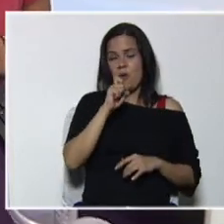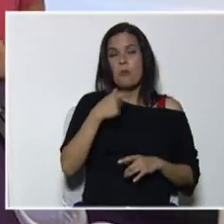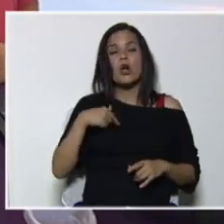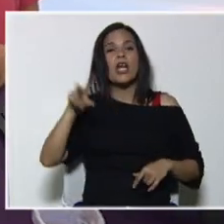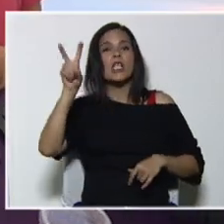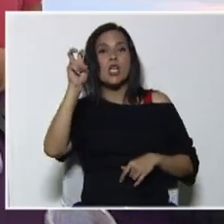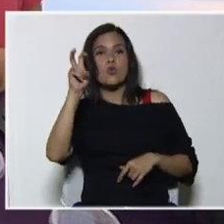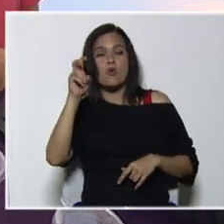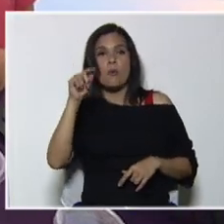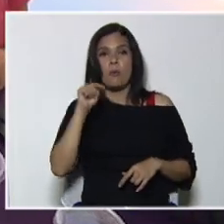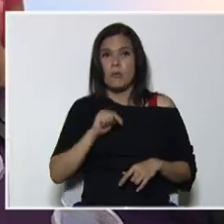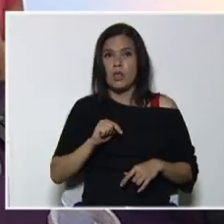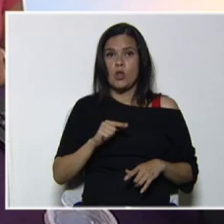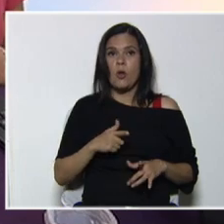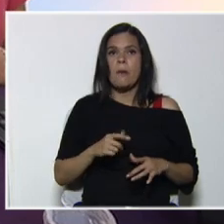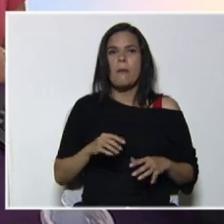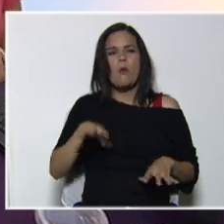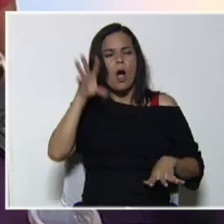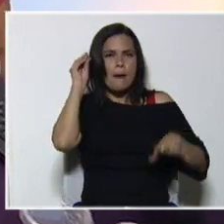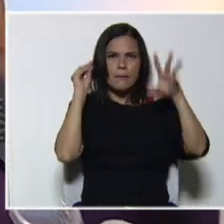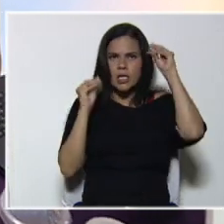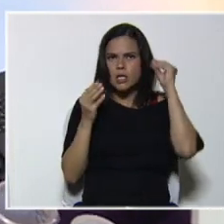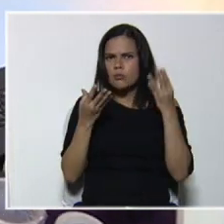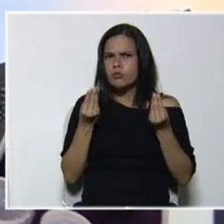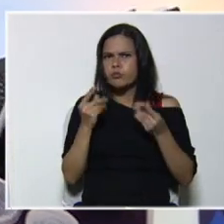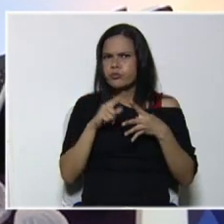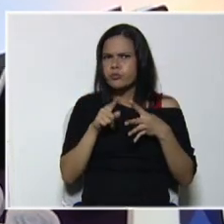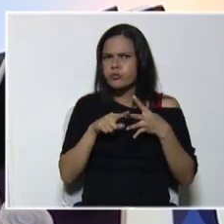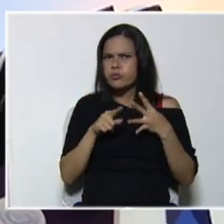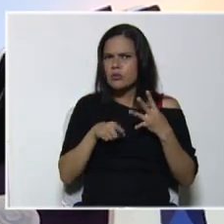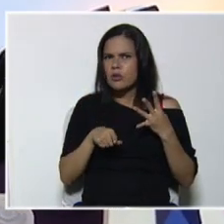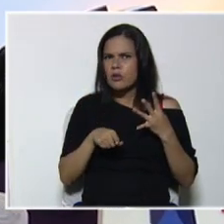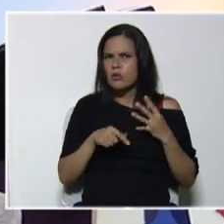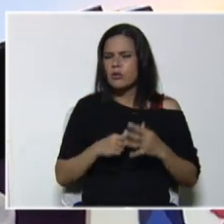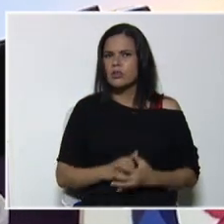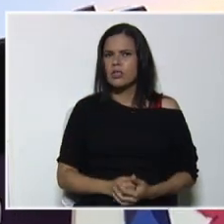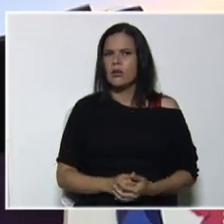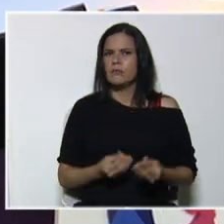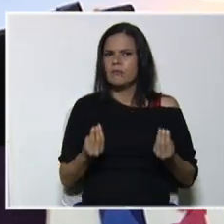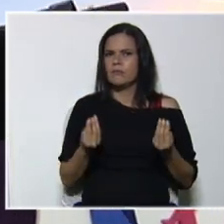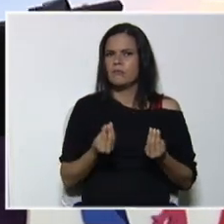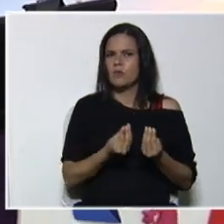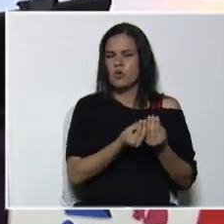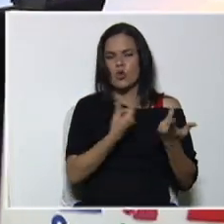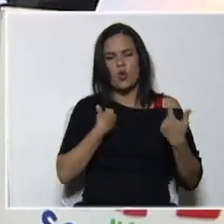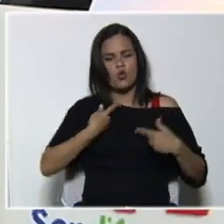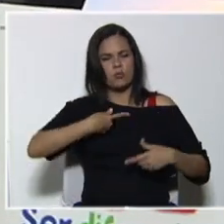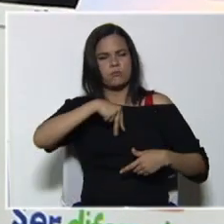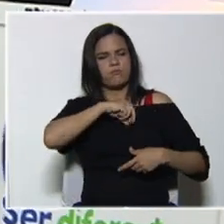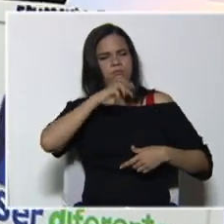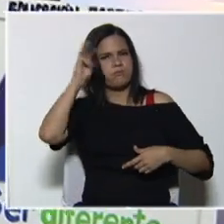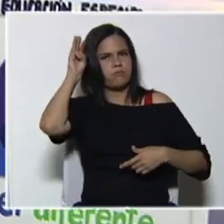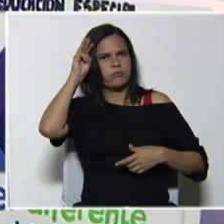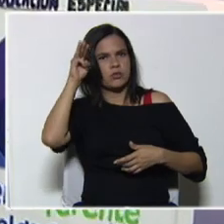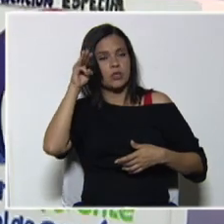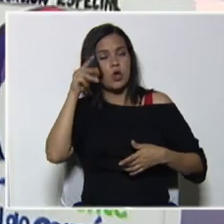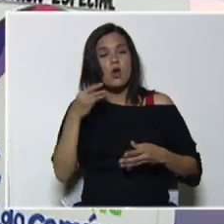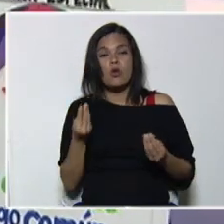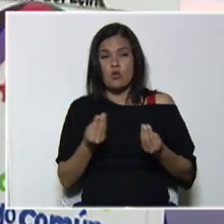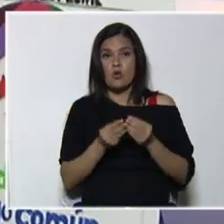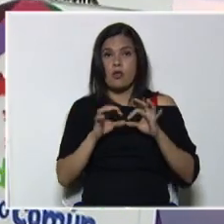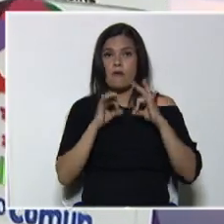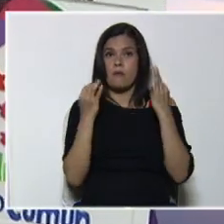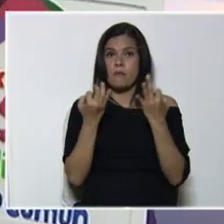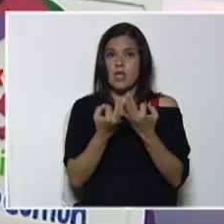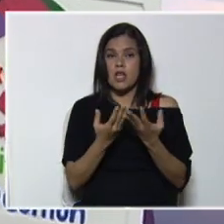nuevo momento vamos a aprender muchas cosas de la mano, por supuesto, de nuestros maestros, que junto a nuestra familia